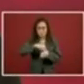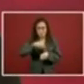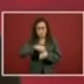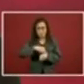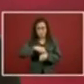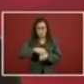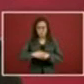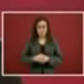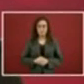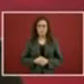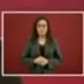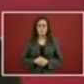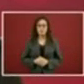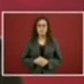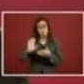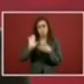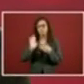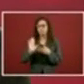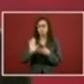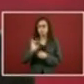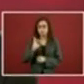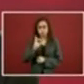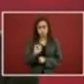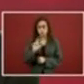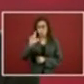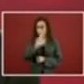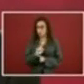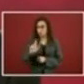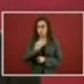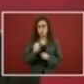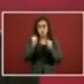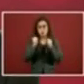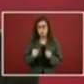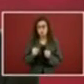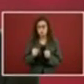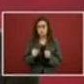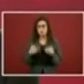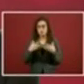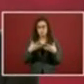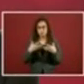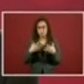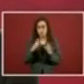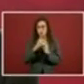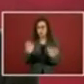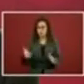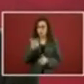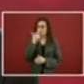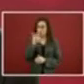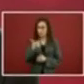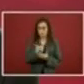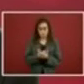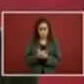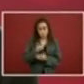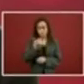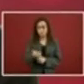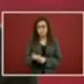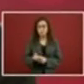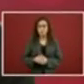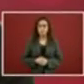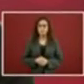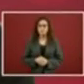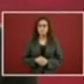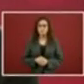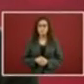supuesto, de la circunstancia en la cual nos encontramos, desde el momento mundial en el cual nos hallamos, va a ser muy interesante